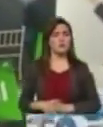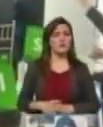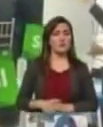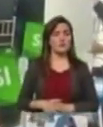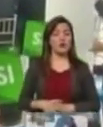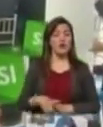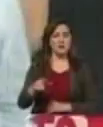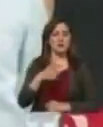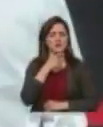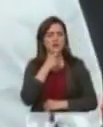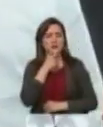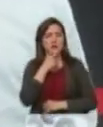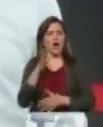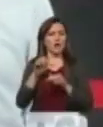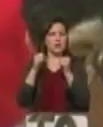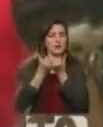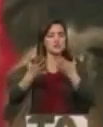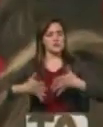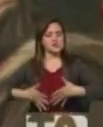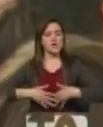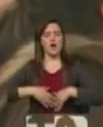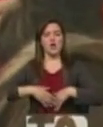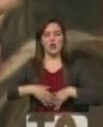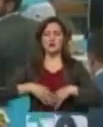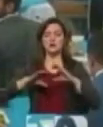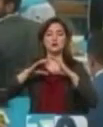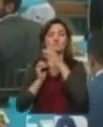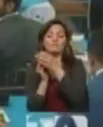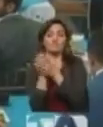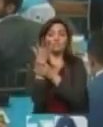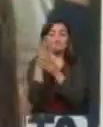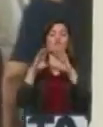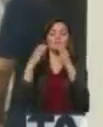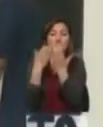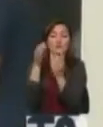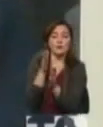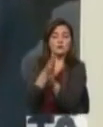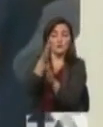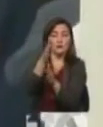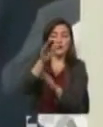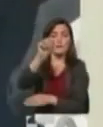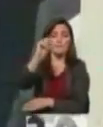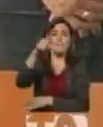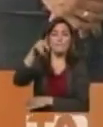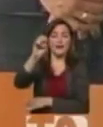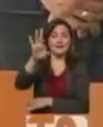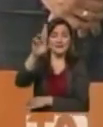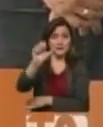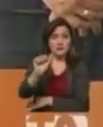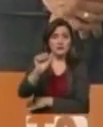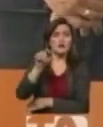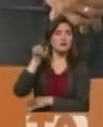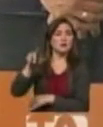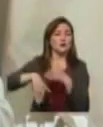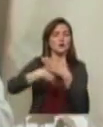Pleno de la Asamblea Nacional aprobó la conformación de la Comisión Especializada Ocasional Ampetra, que estará integrada por 9 legisladores